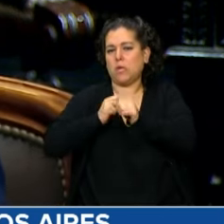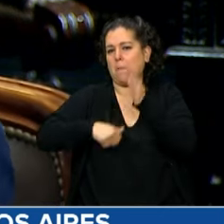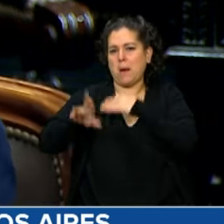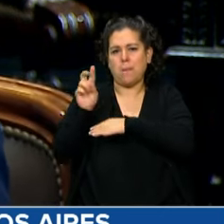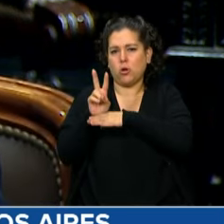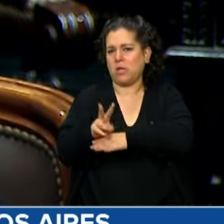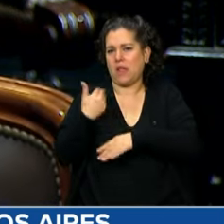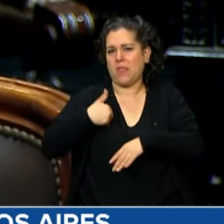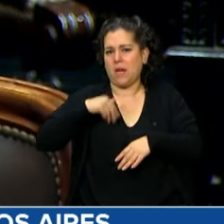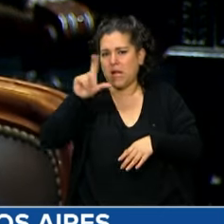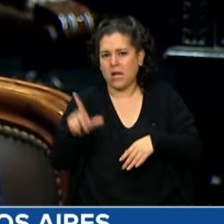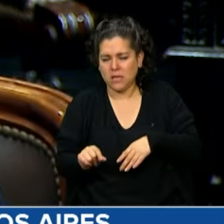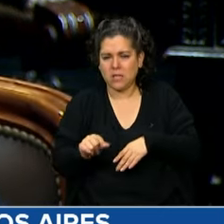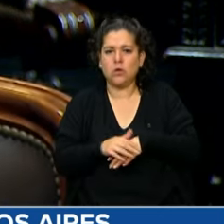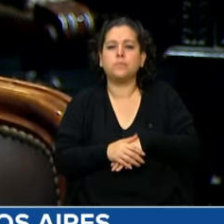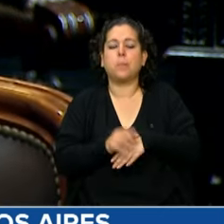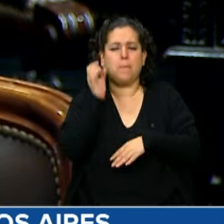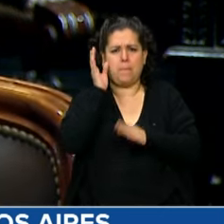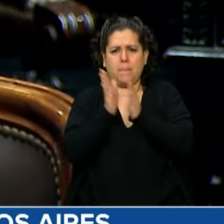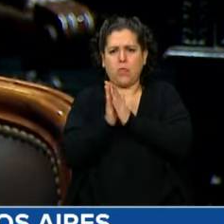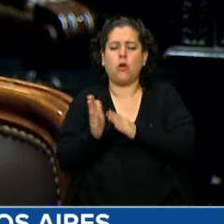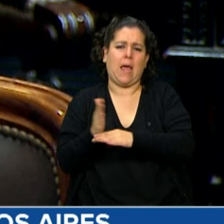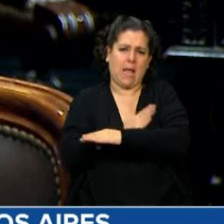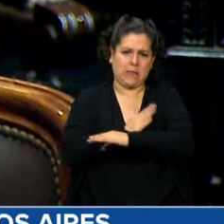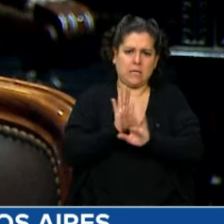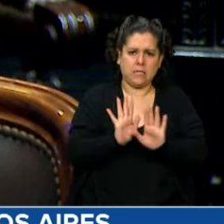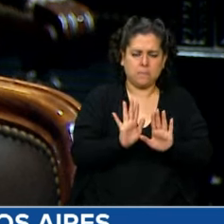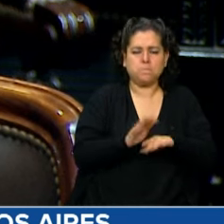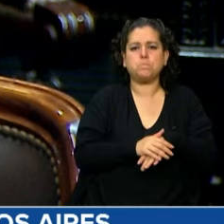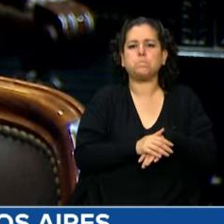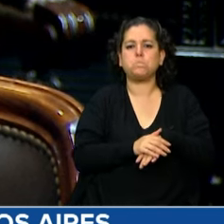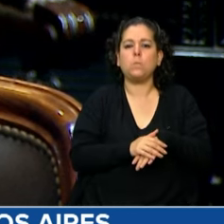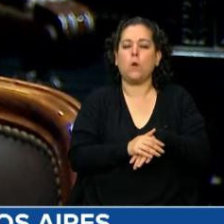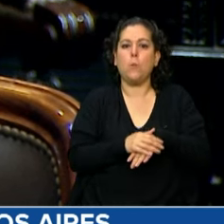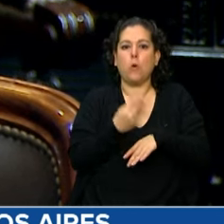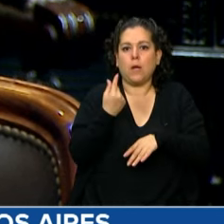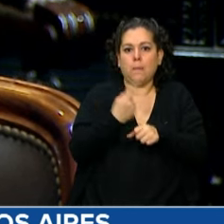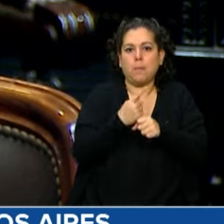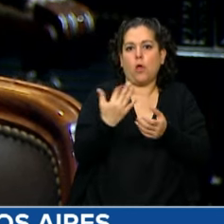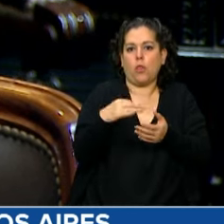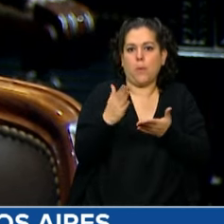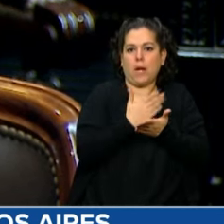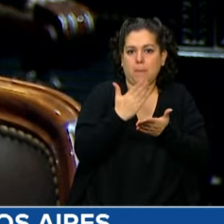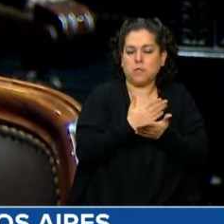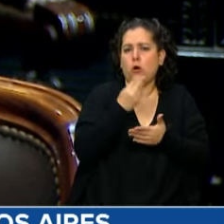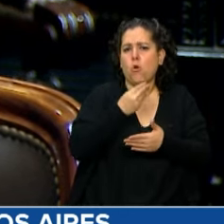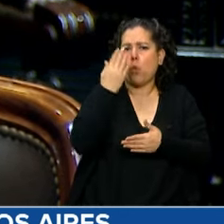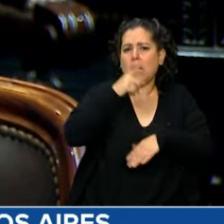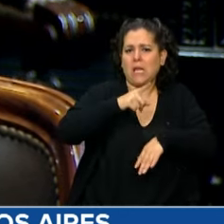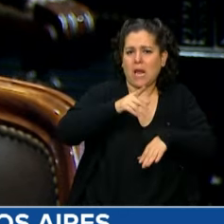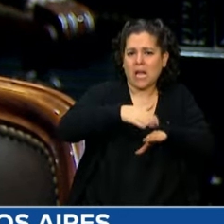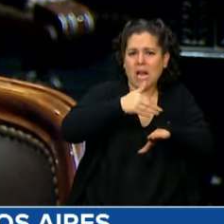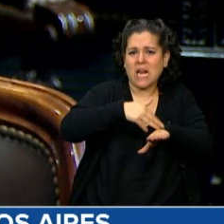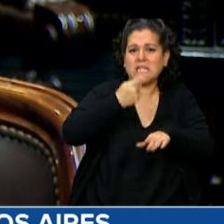Argentina en el contexto perdón antes voy a decir con qué Porque hay que repasarlo cualquier calzado